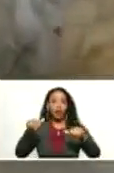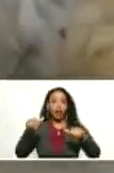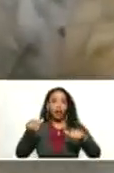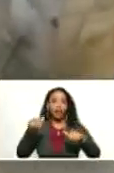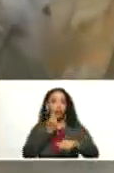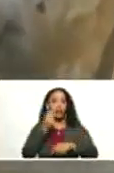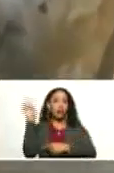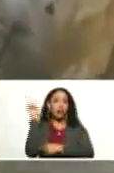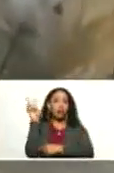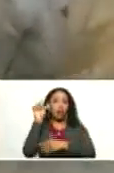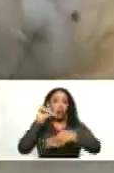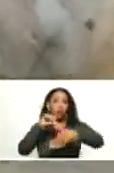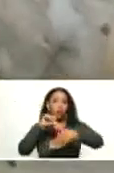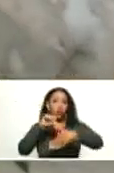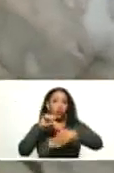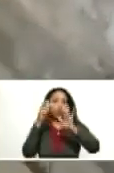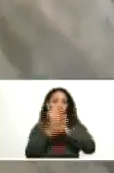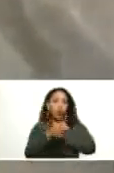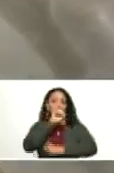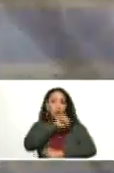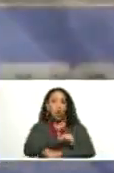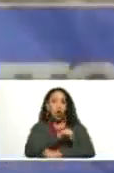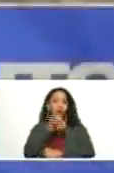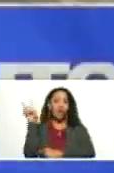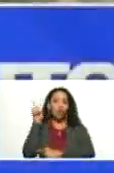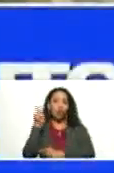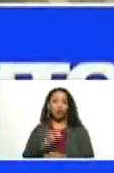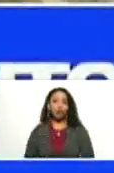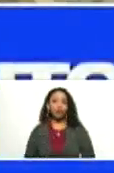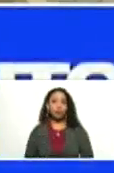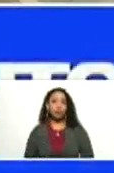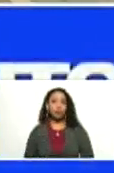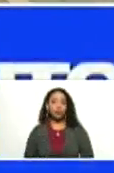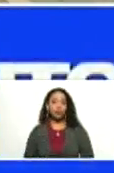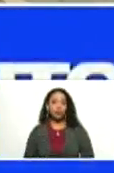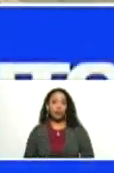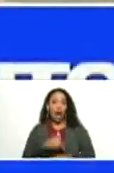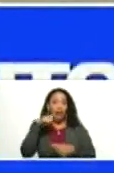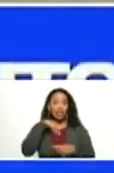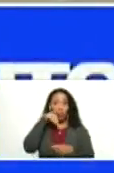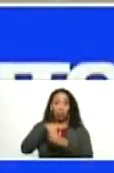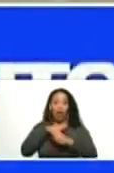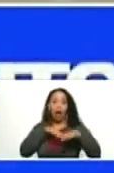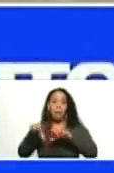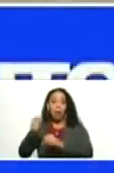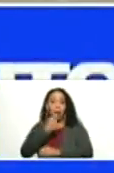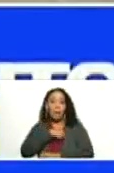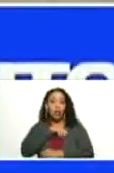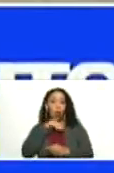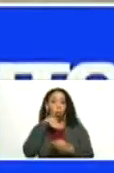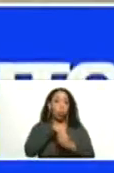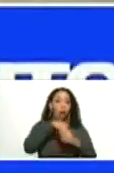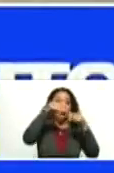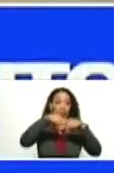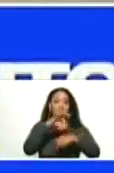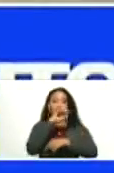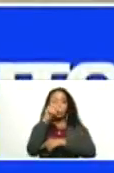sobre tierra suramericana, sobre nuestra amada tierra venezolana. Las garras del Imperio Español que estuvieron clavados 300